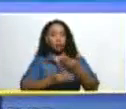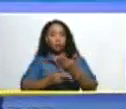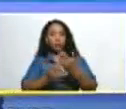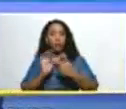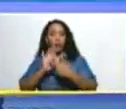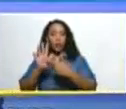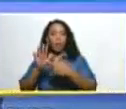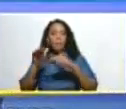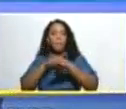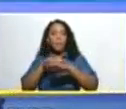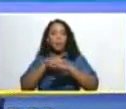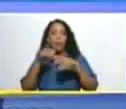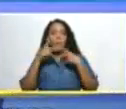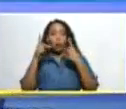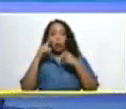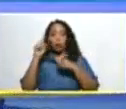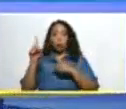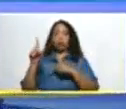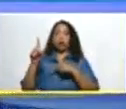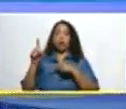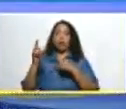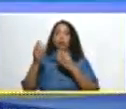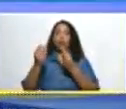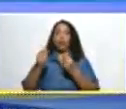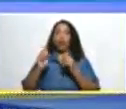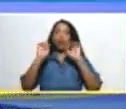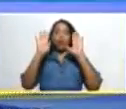Ministerio Público. Naguará, esto sí es un récord mundial.